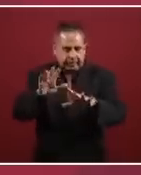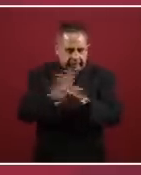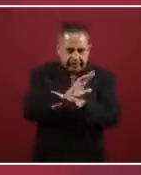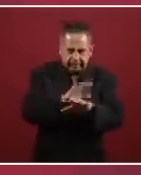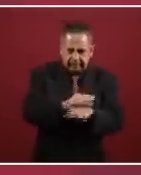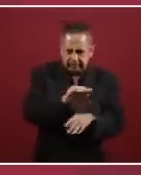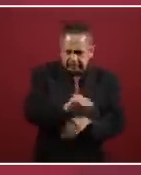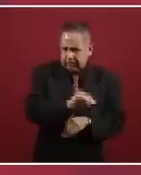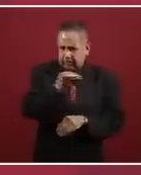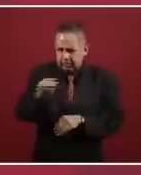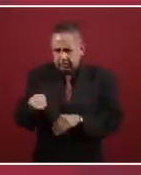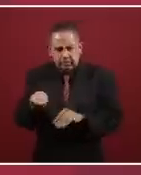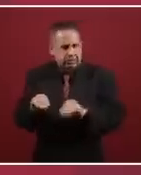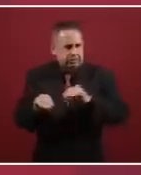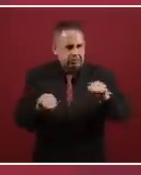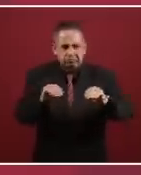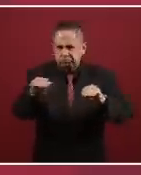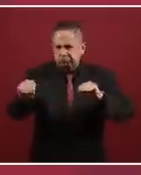llevar a cabo